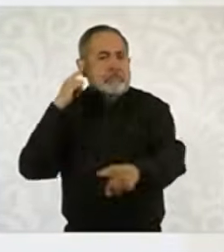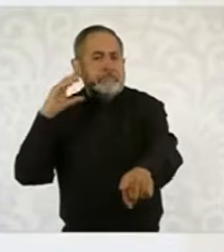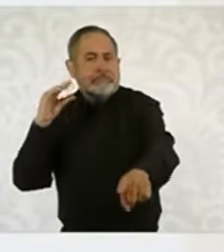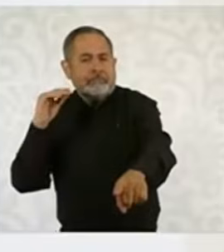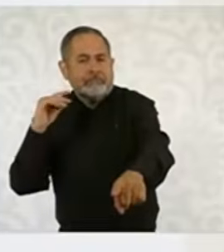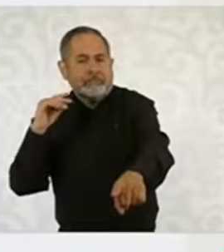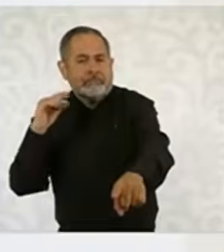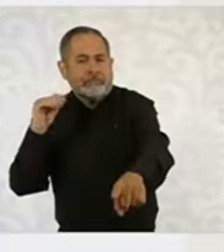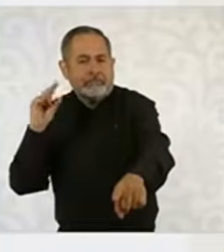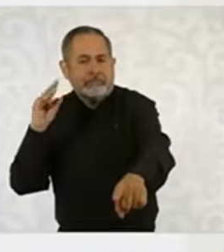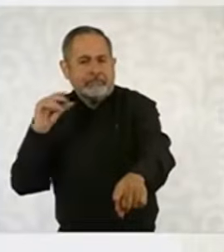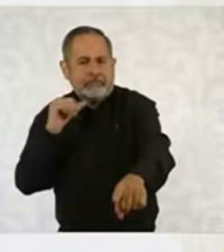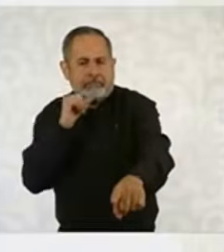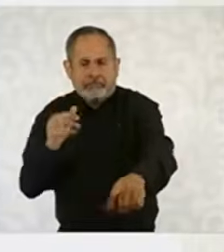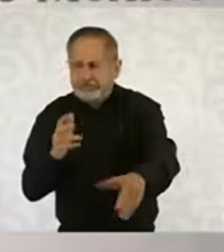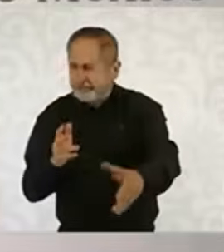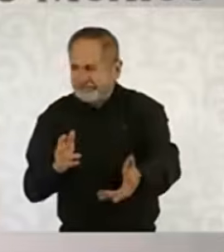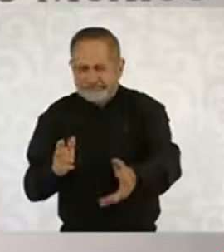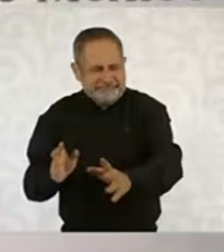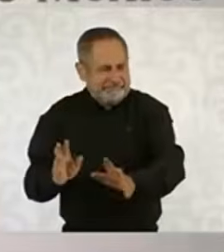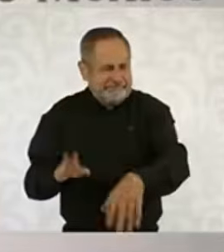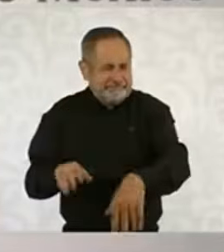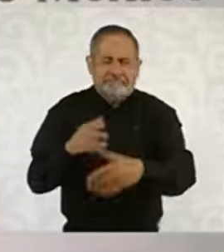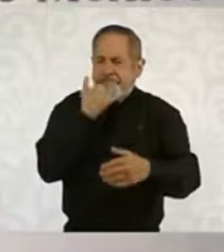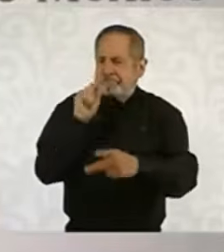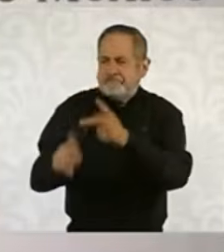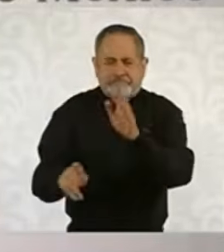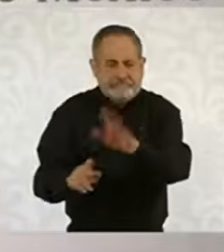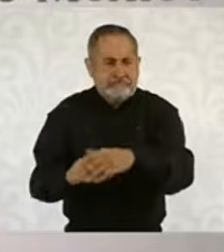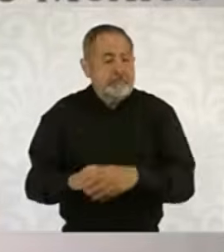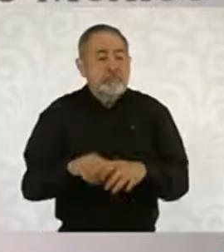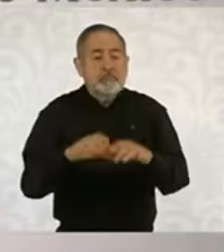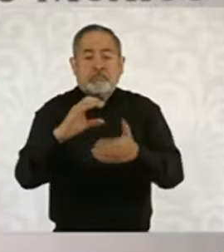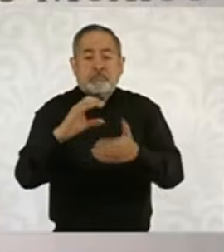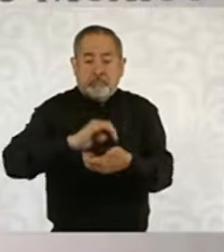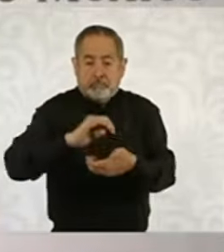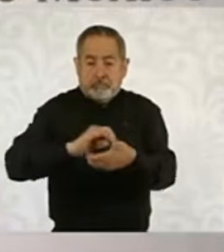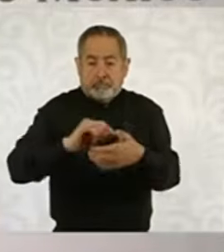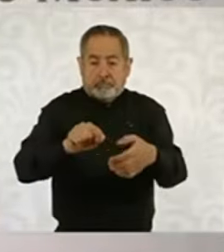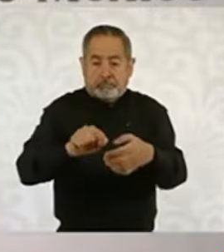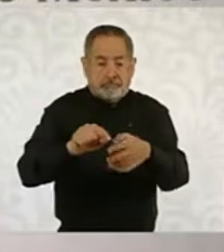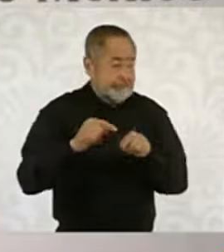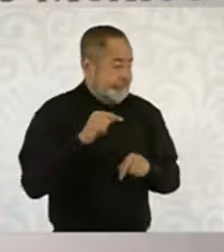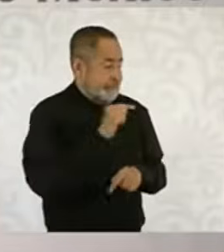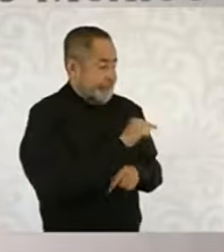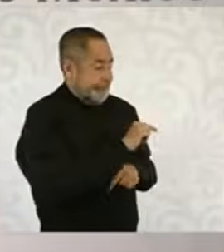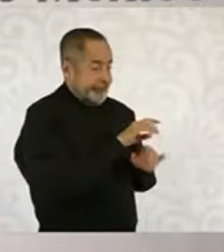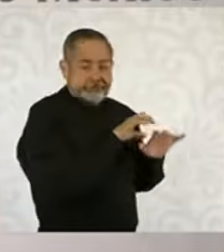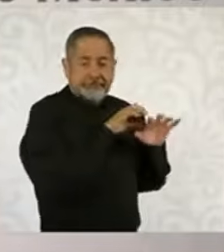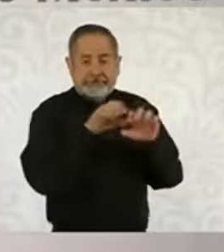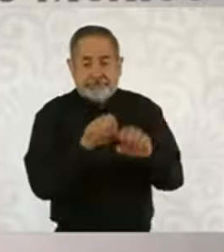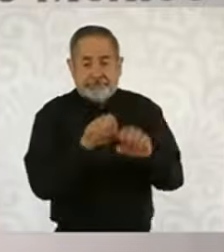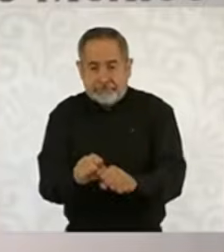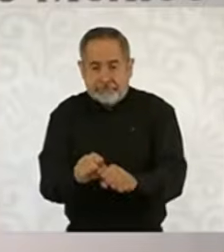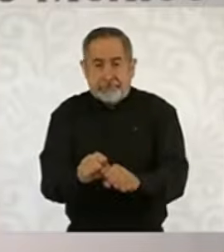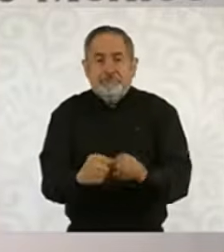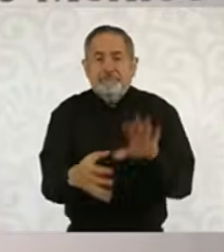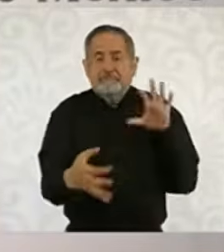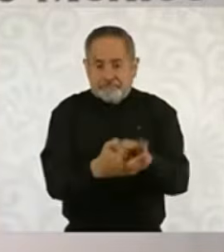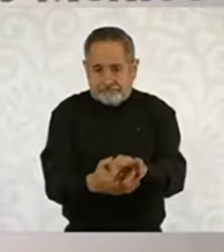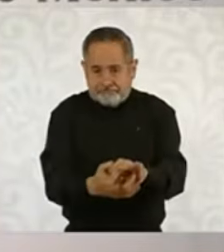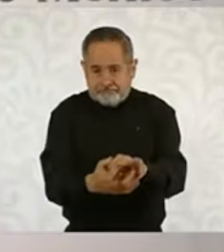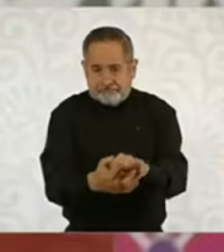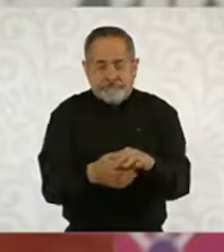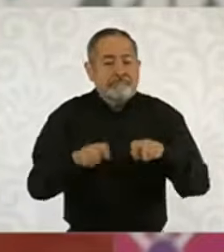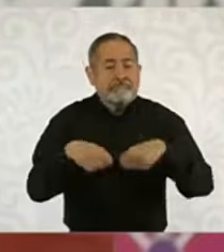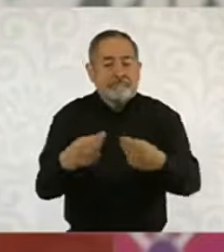por ahí les va a dar también un certificado técnico o un certificado adicional